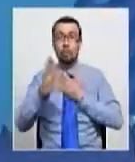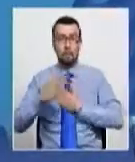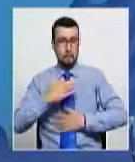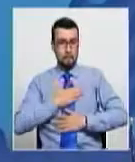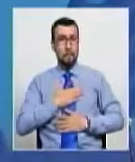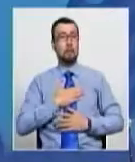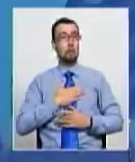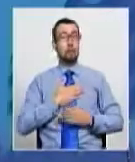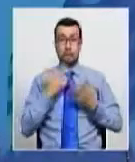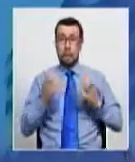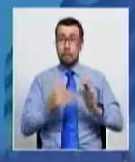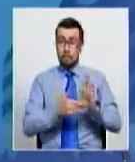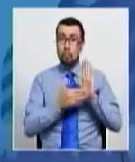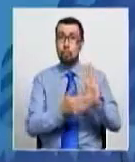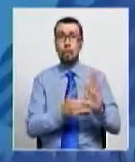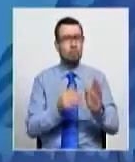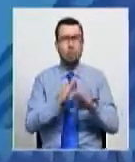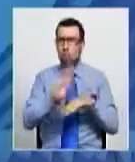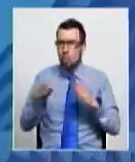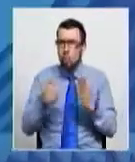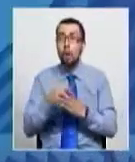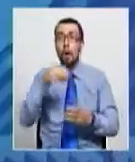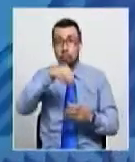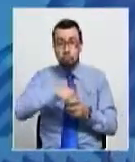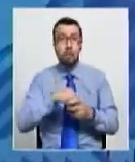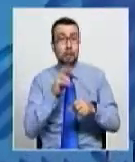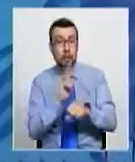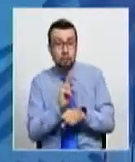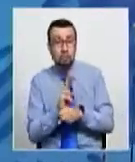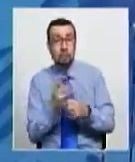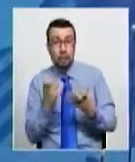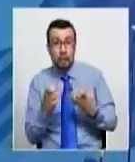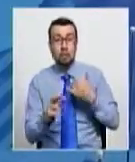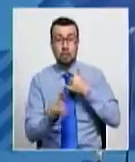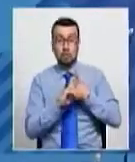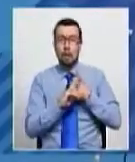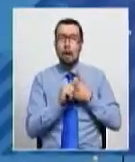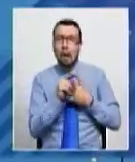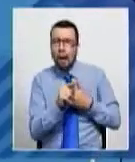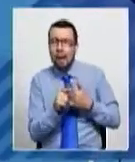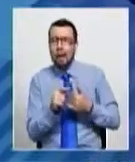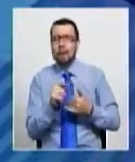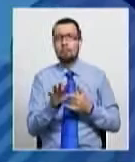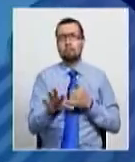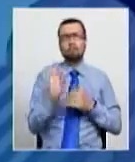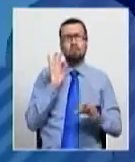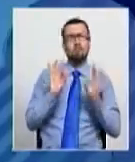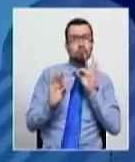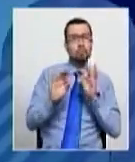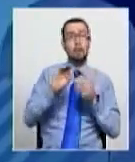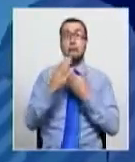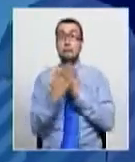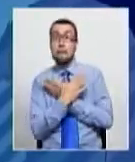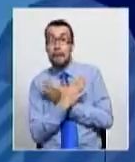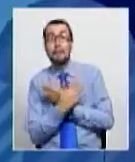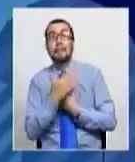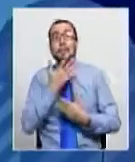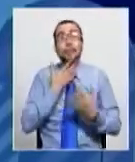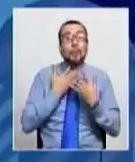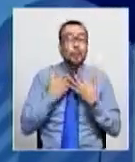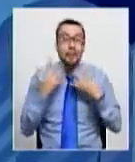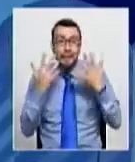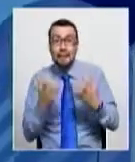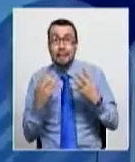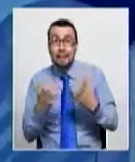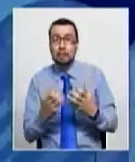a la gente a todos nosotros en la región posibilidades alternativas mirar la paz como algo deseable